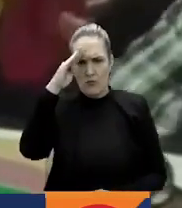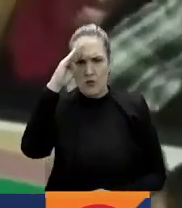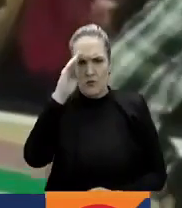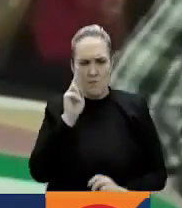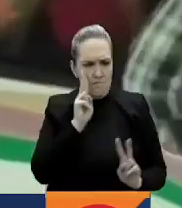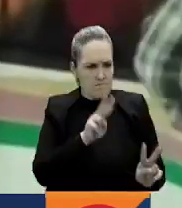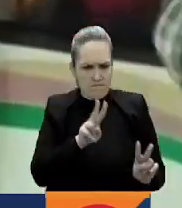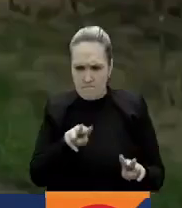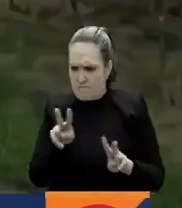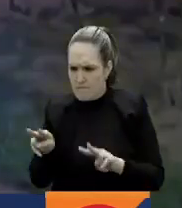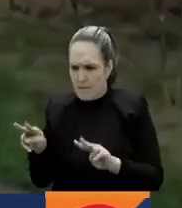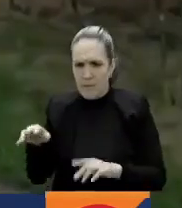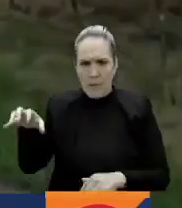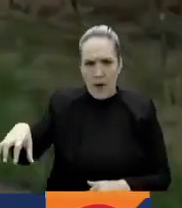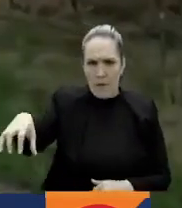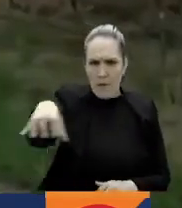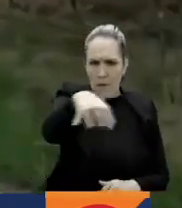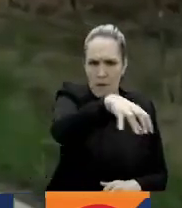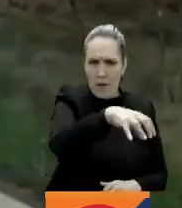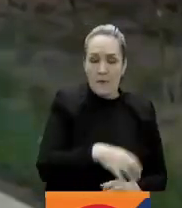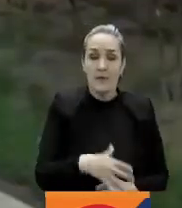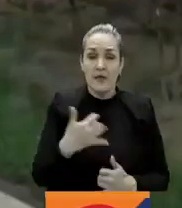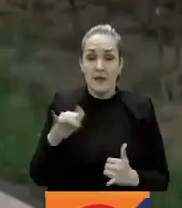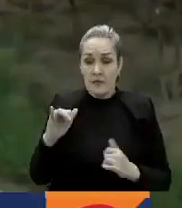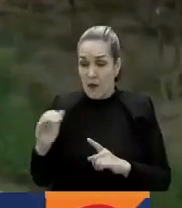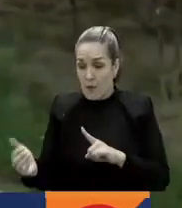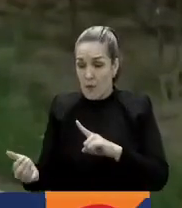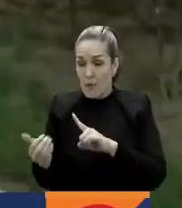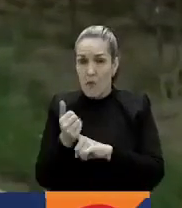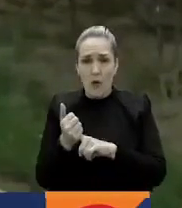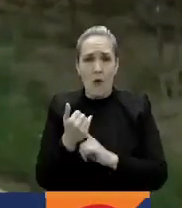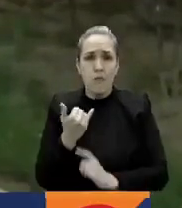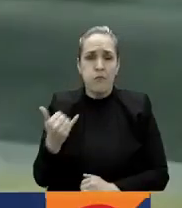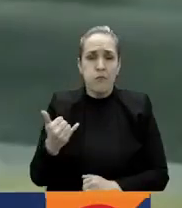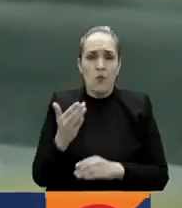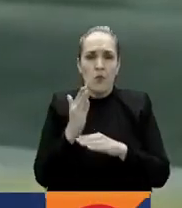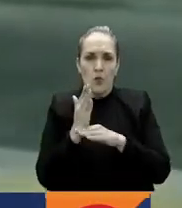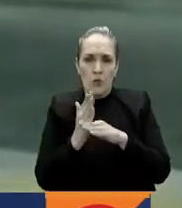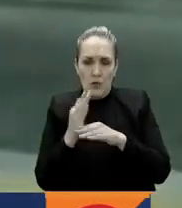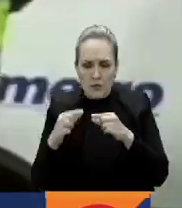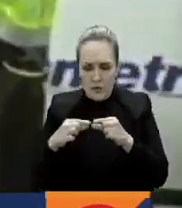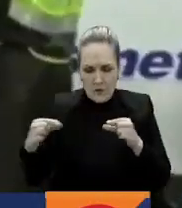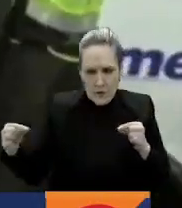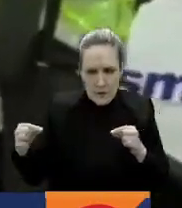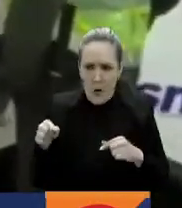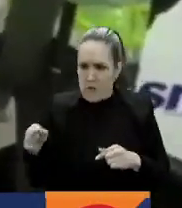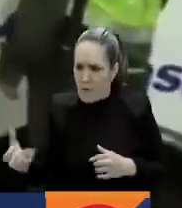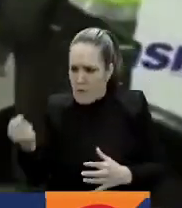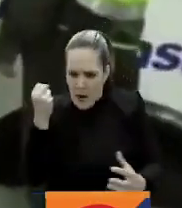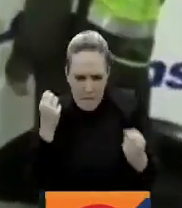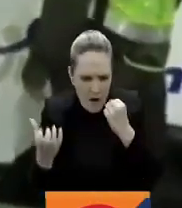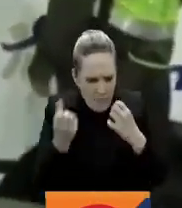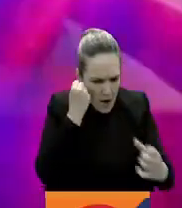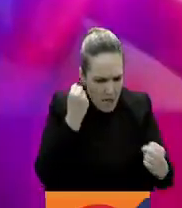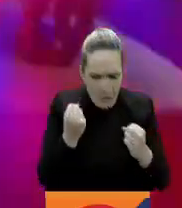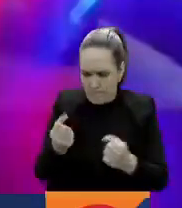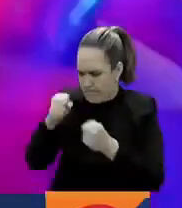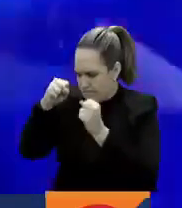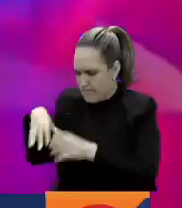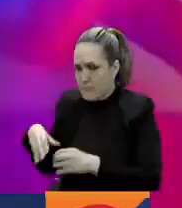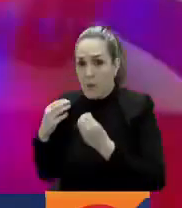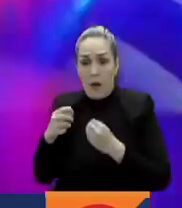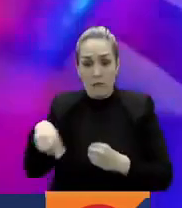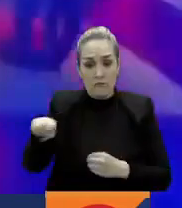patrullan las diferentes estaciones. Se ha requisado, se ha encontrado armas blancas. Así, asegurándole a nuestros ciudadanos, tanto de